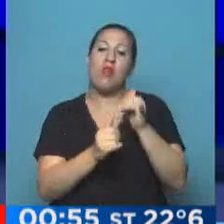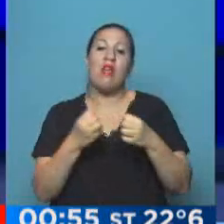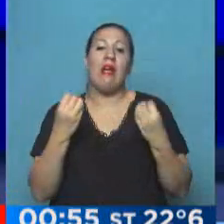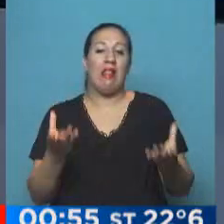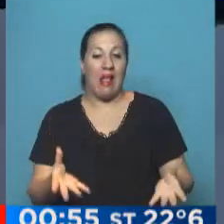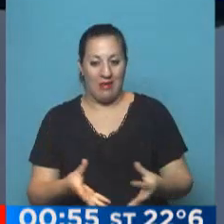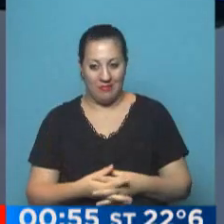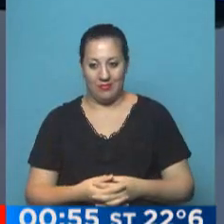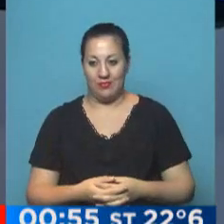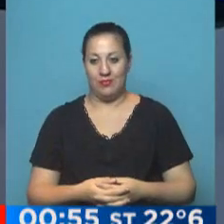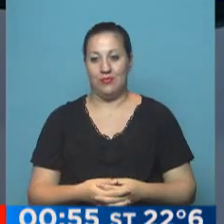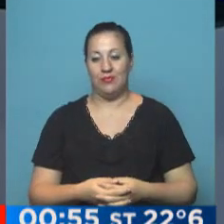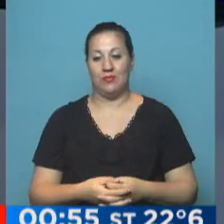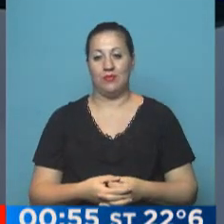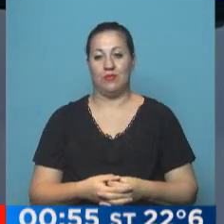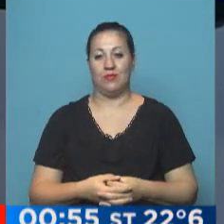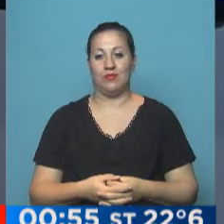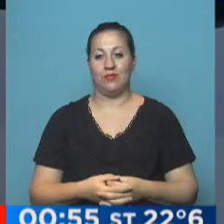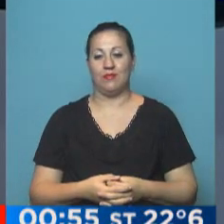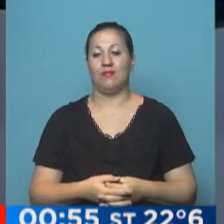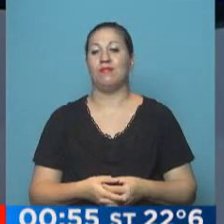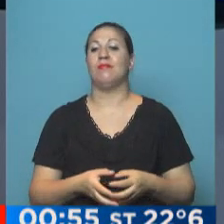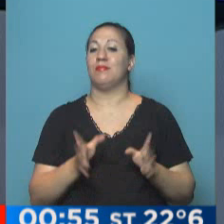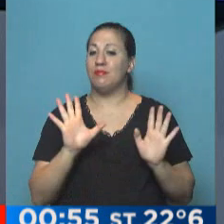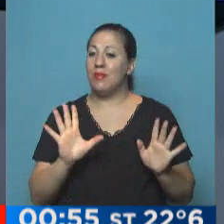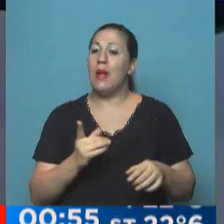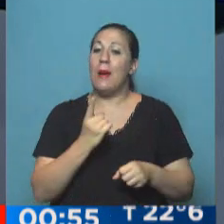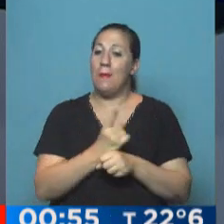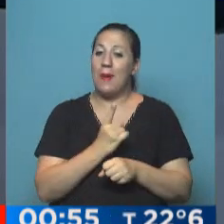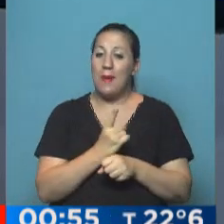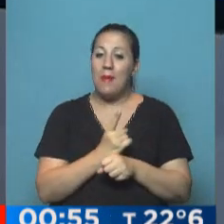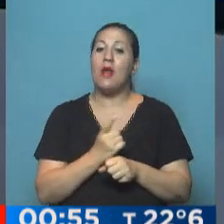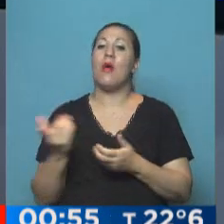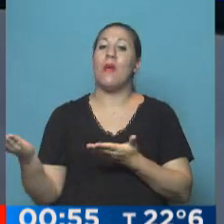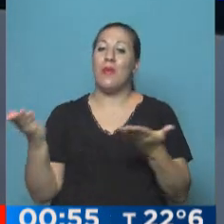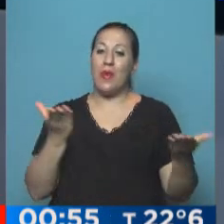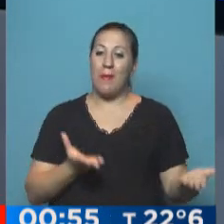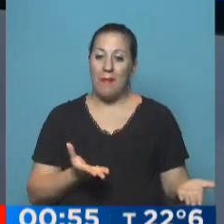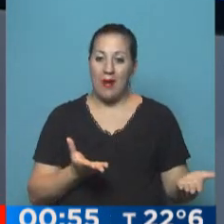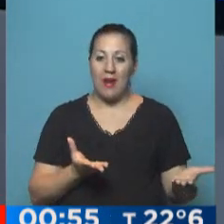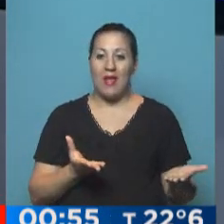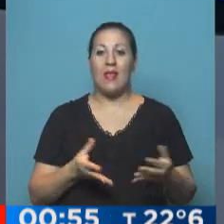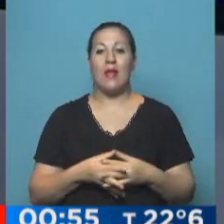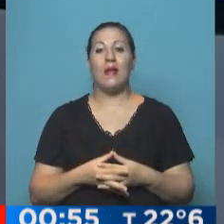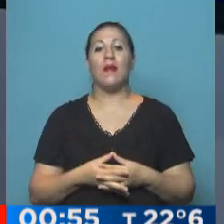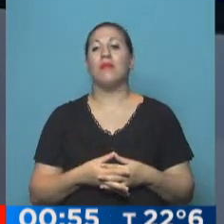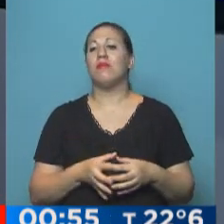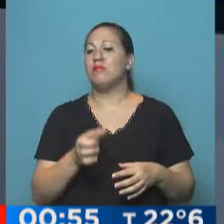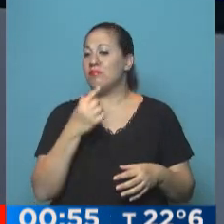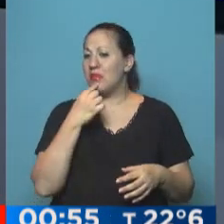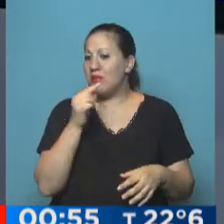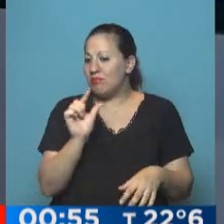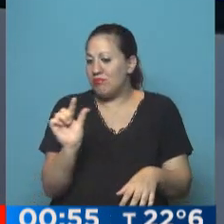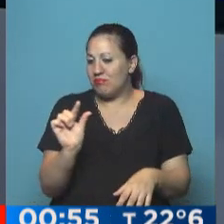Quemero. Y lo que corresponde, primero, darle la bienvenida a pocos minutos,